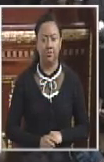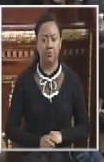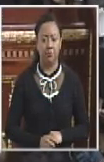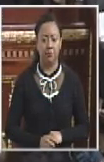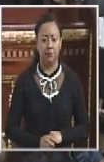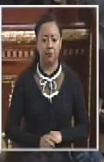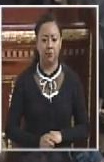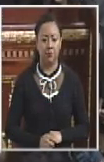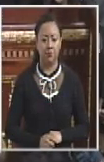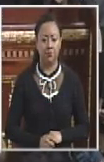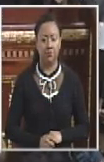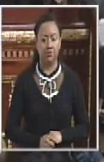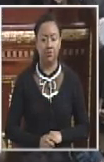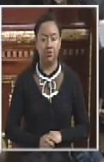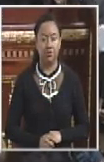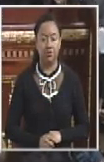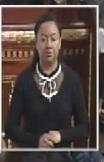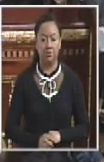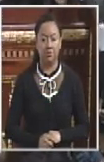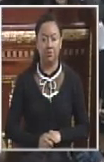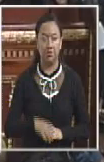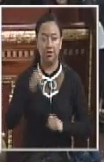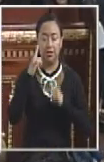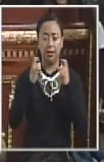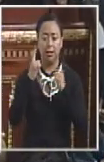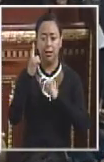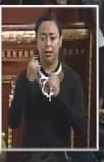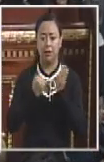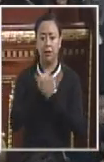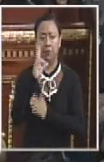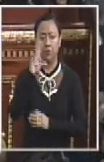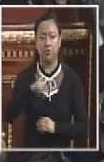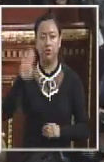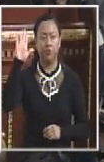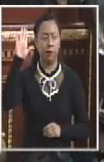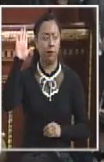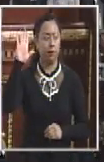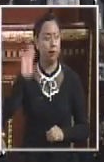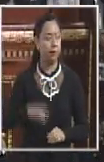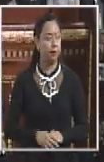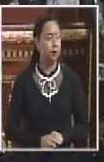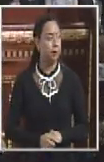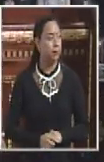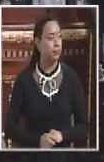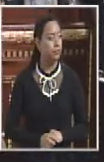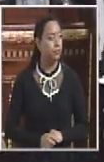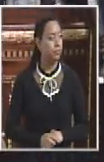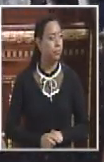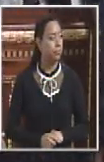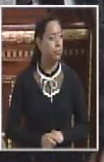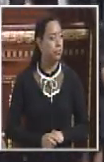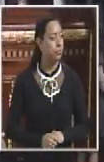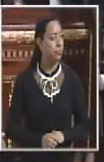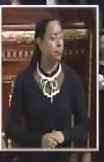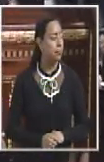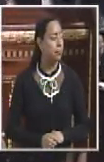15. Los que estén por la negativa, sírvanse manifestarlo levantando la mano.